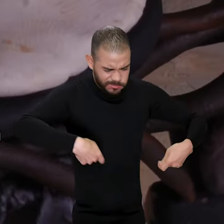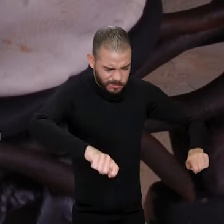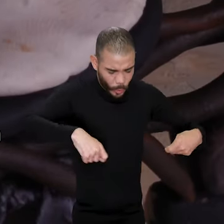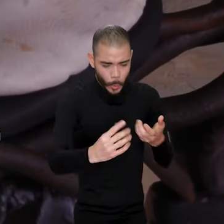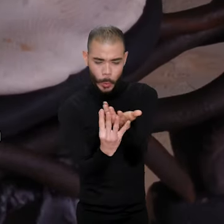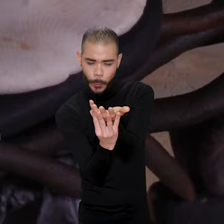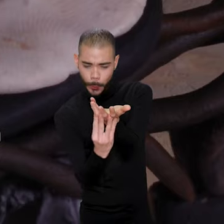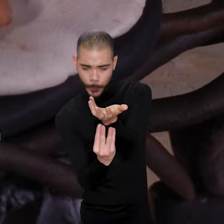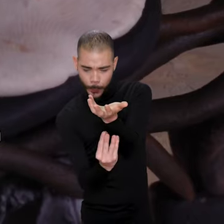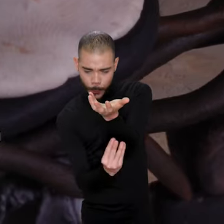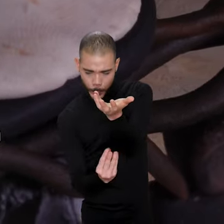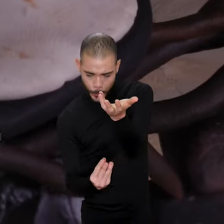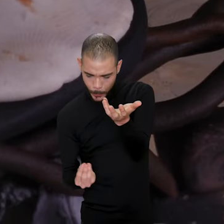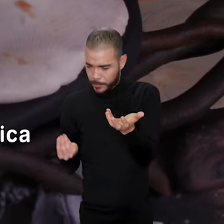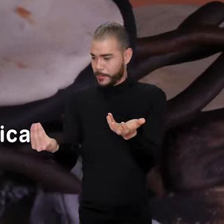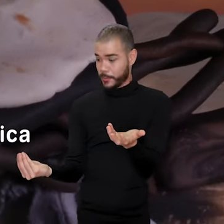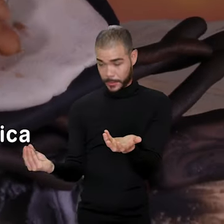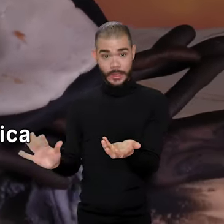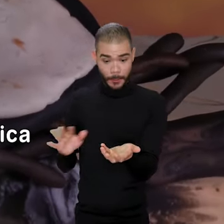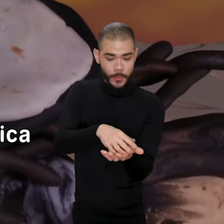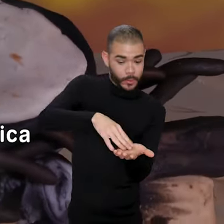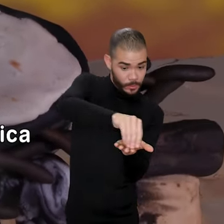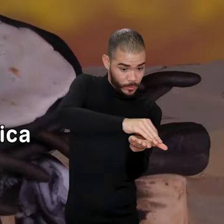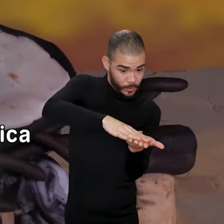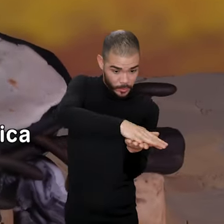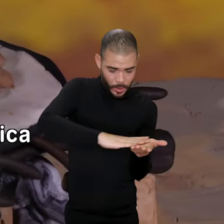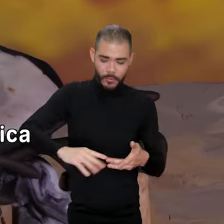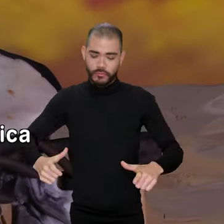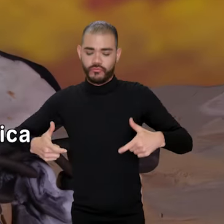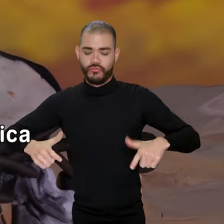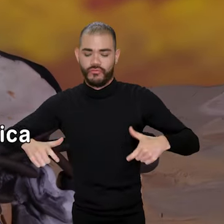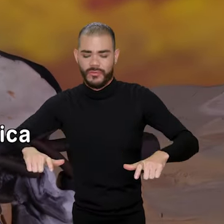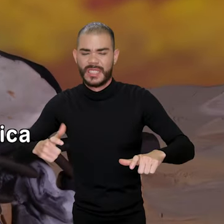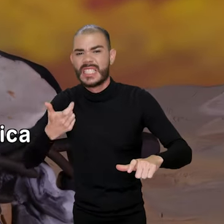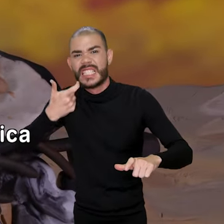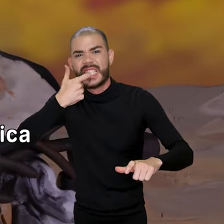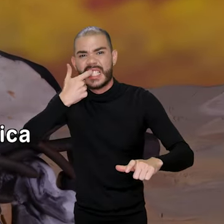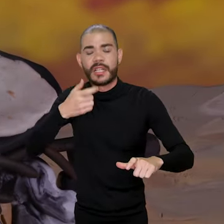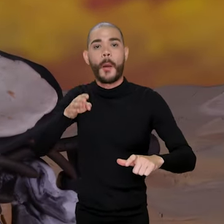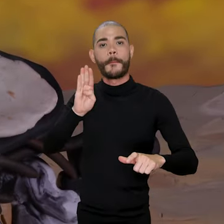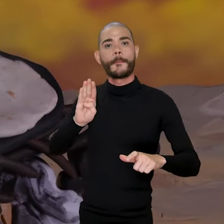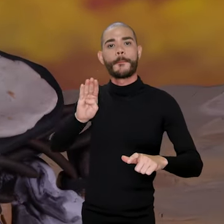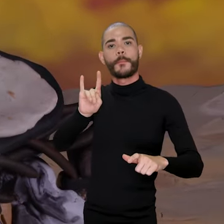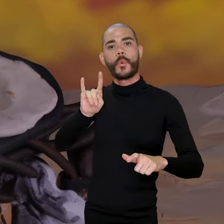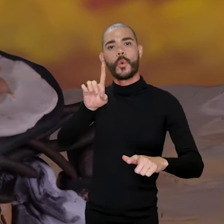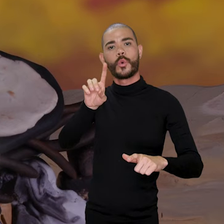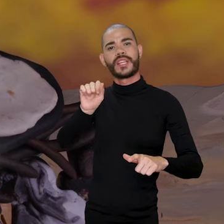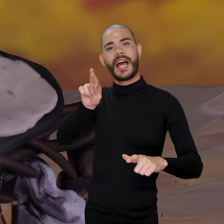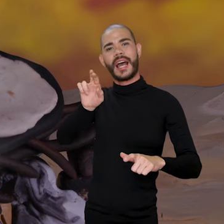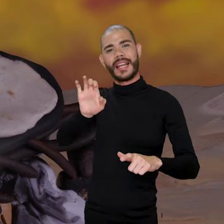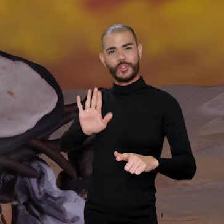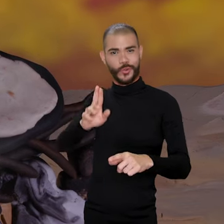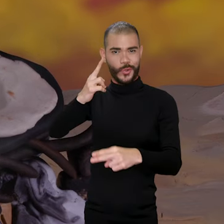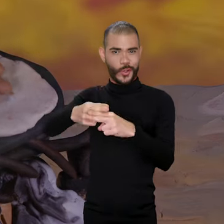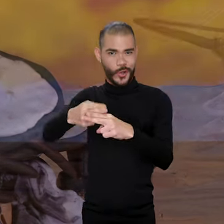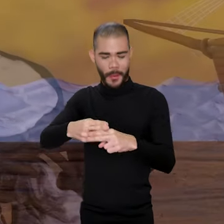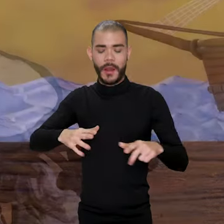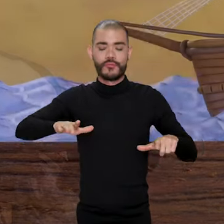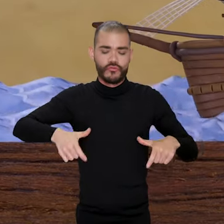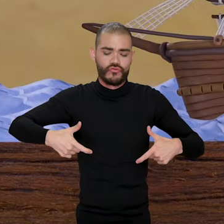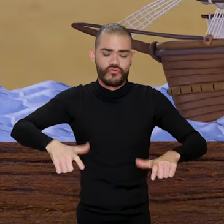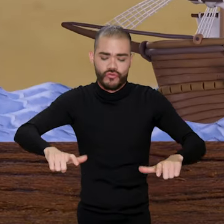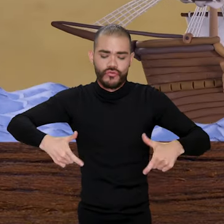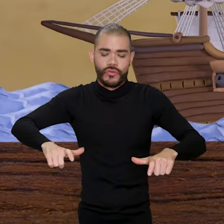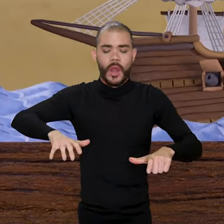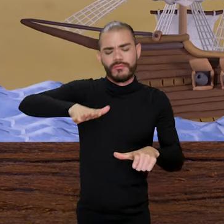almidón resultante de este proceso sobre un gran tiesto de cerámica llamado budare, asándolo por ambos lados hasta obtener